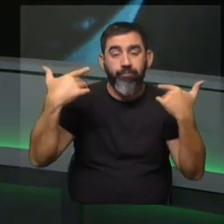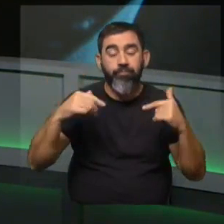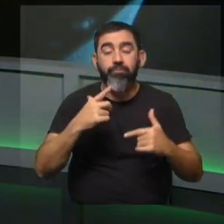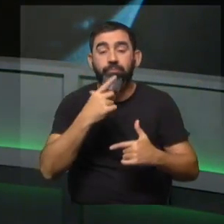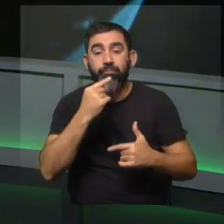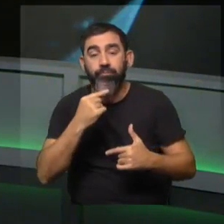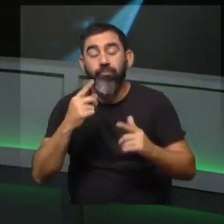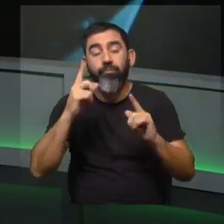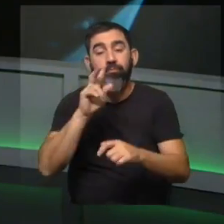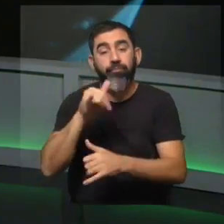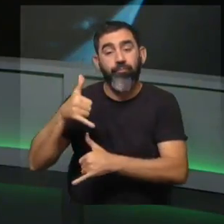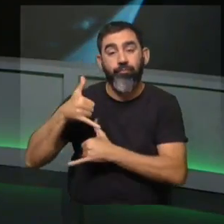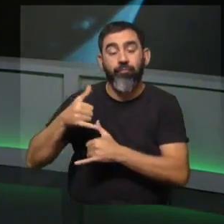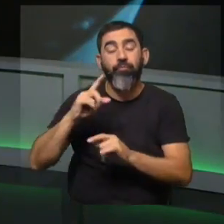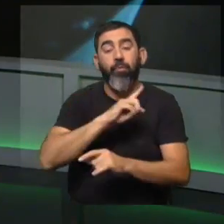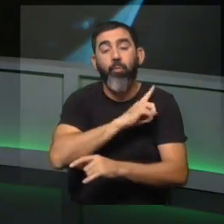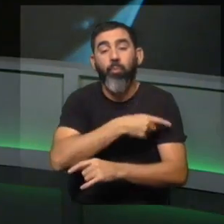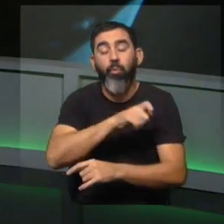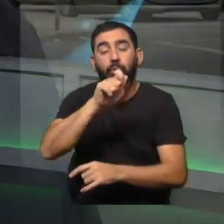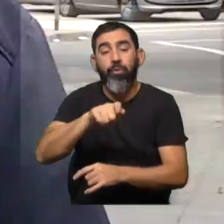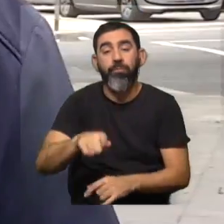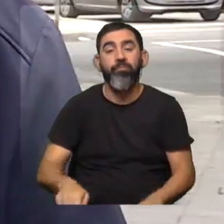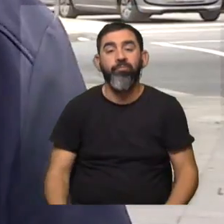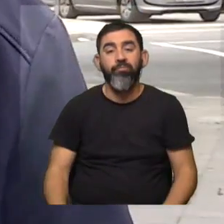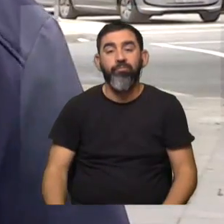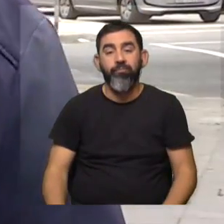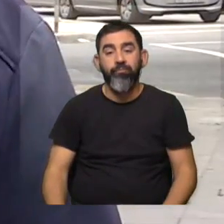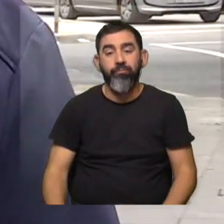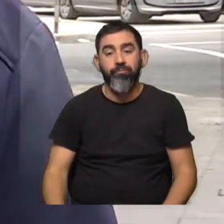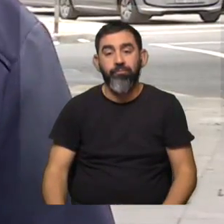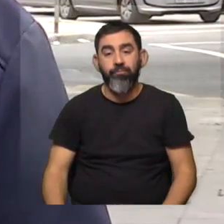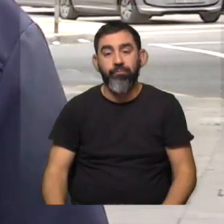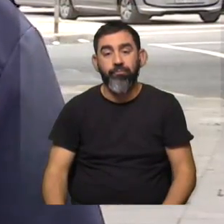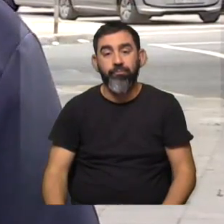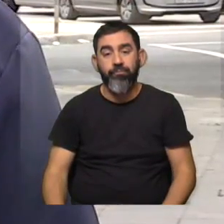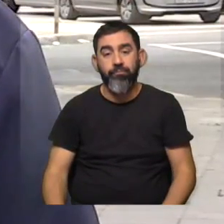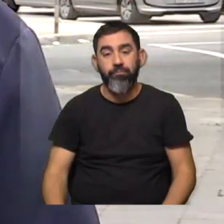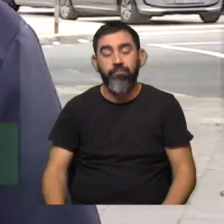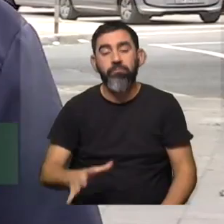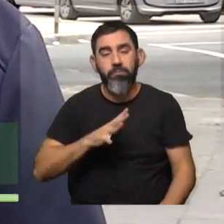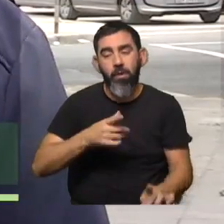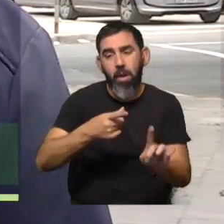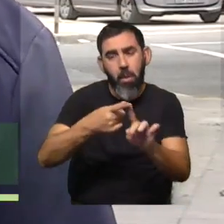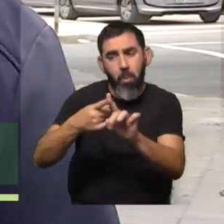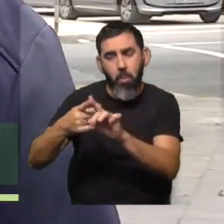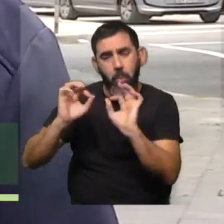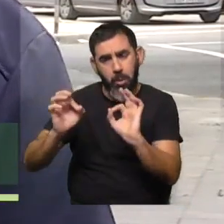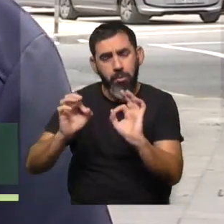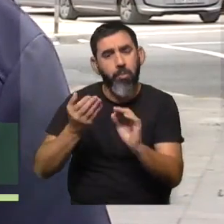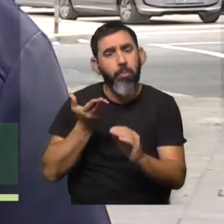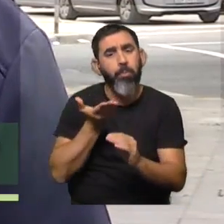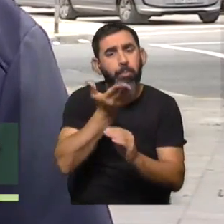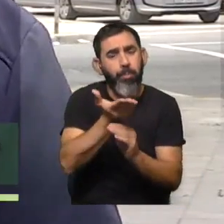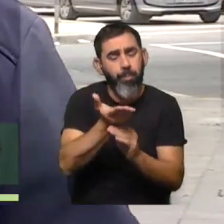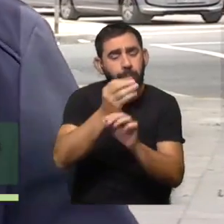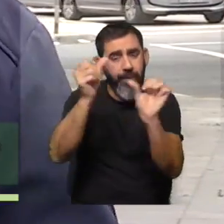del interior y de defensa nacional y el poder judicial hemos tenido mancomunión en cuanto a los pedidos